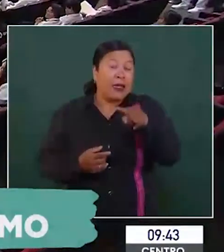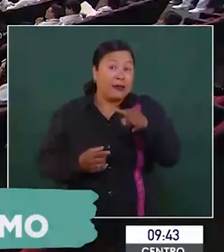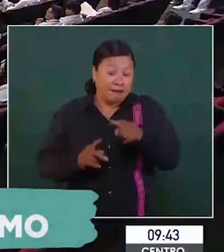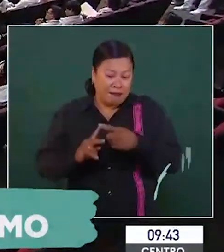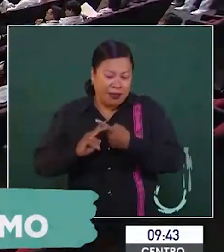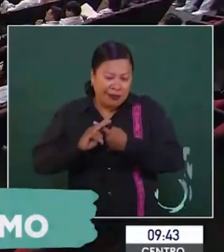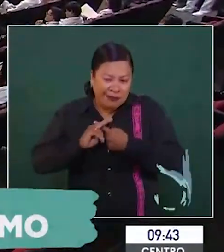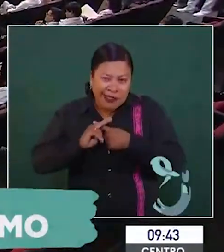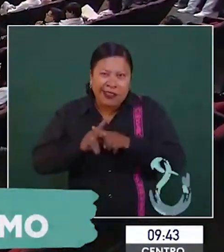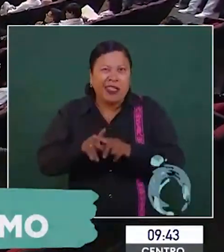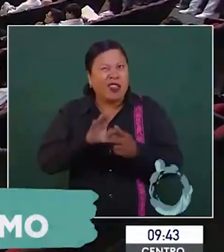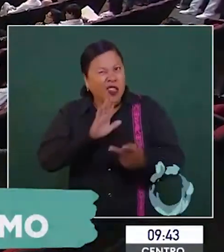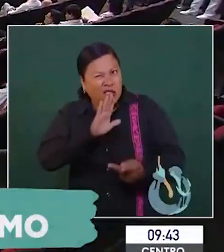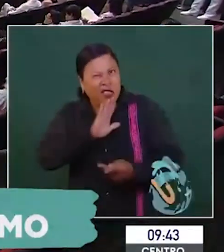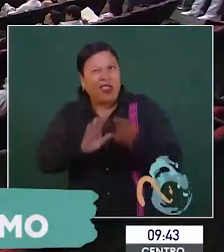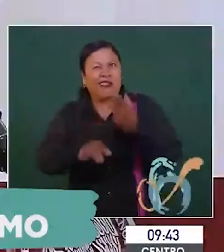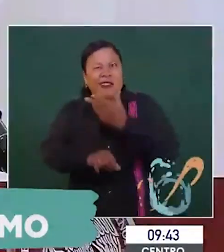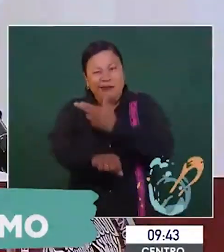reiniciarlo,